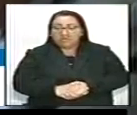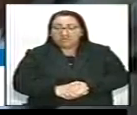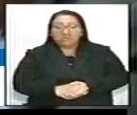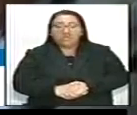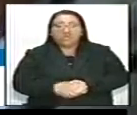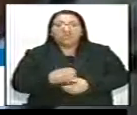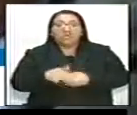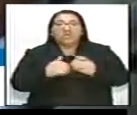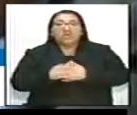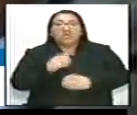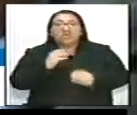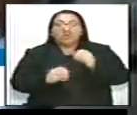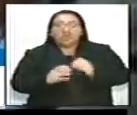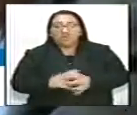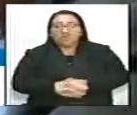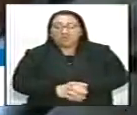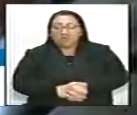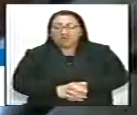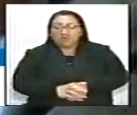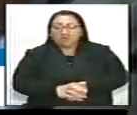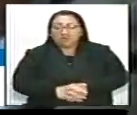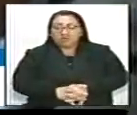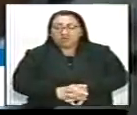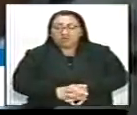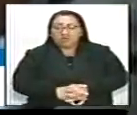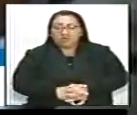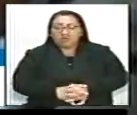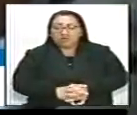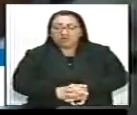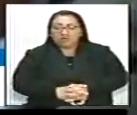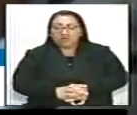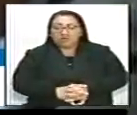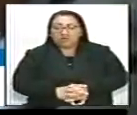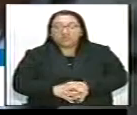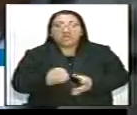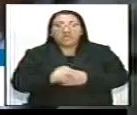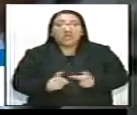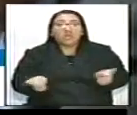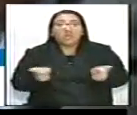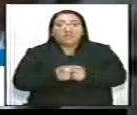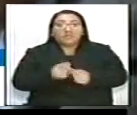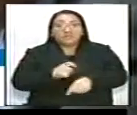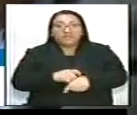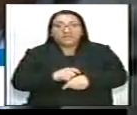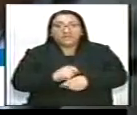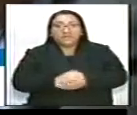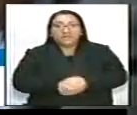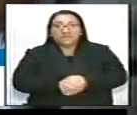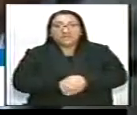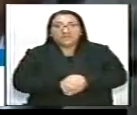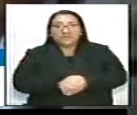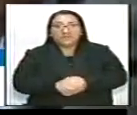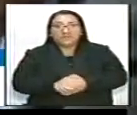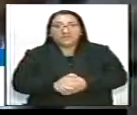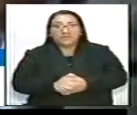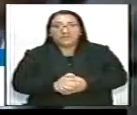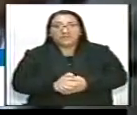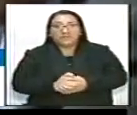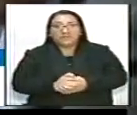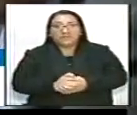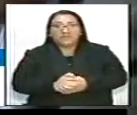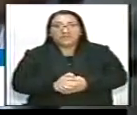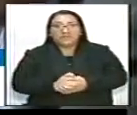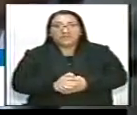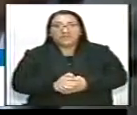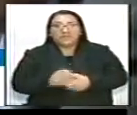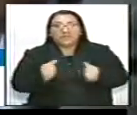que no se resuelven y que no parecen tener en el corto plazo ni en el mediano plazo una expectativa de